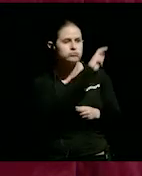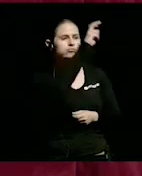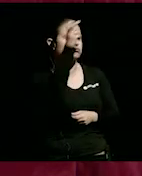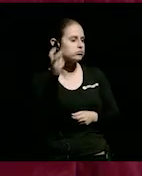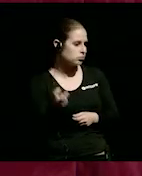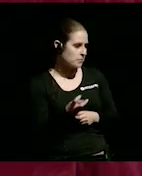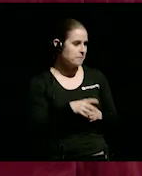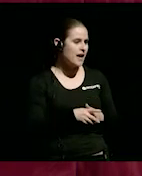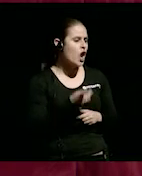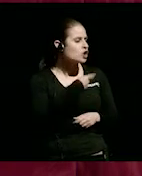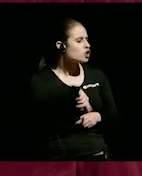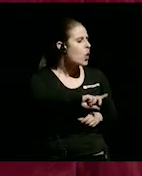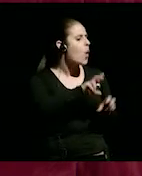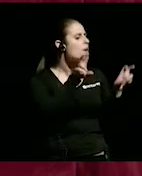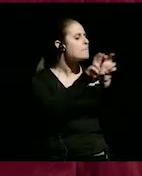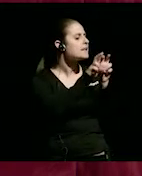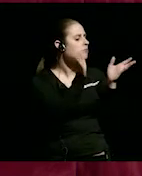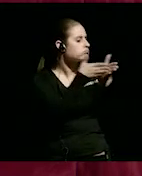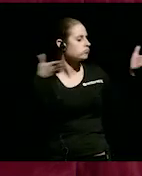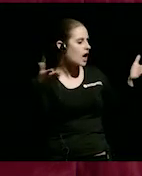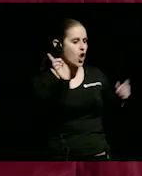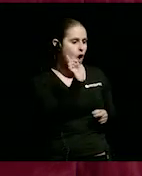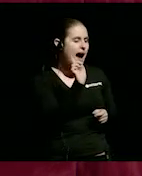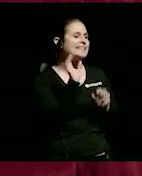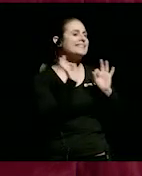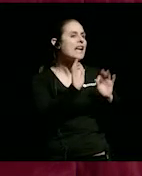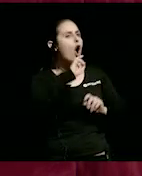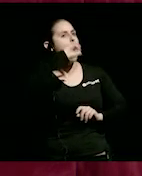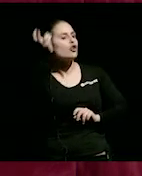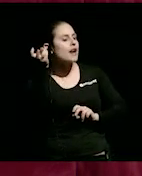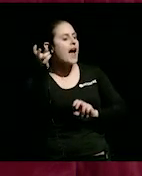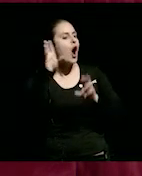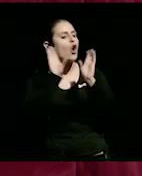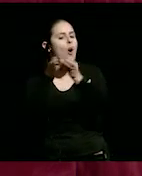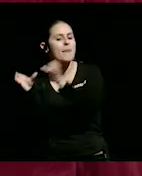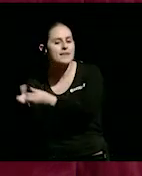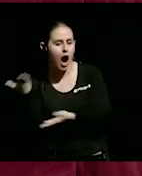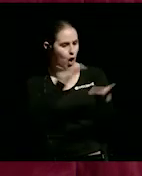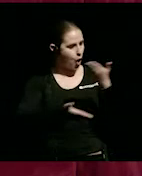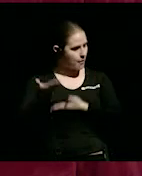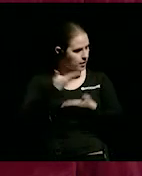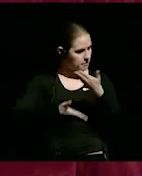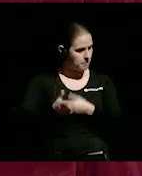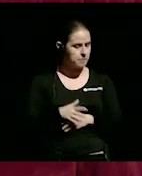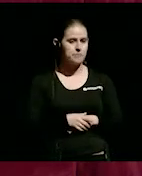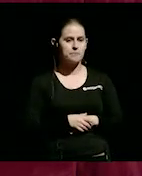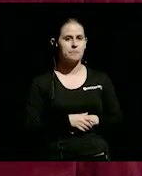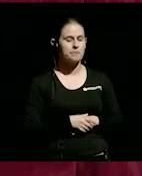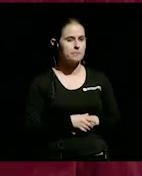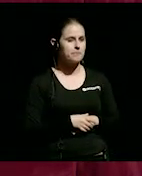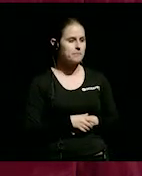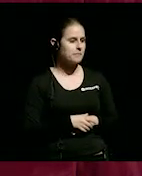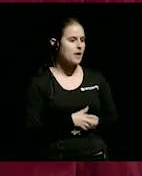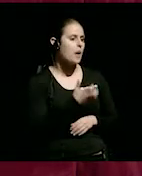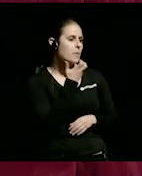y no somos una empresa grande, así que colaboramos con otras compañías. El ejemplo de